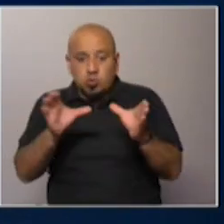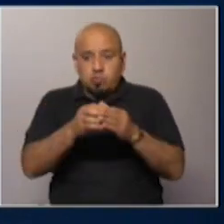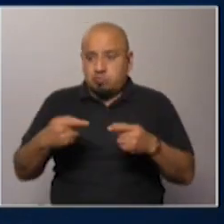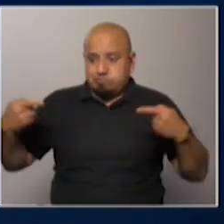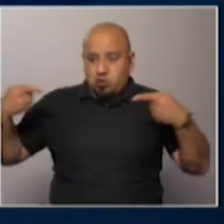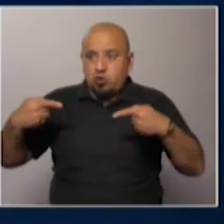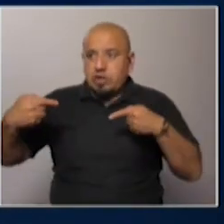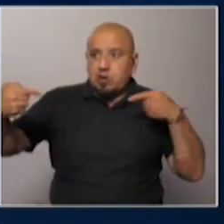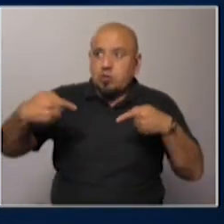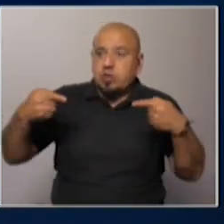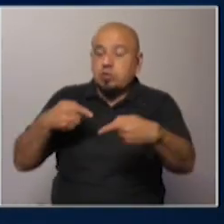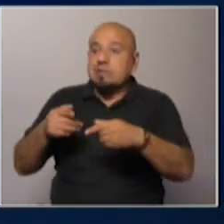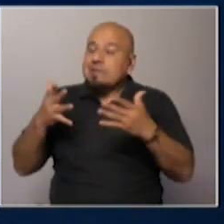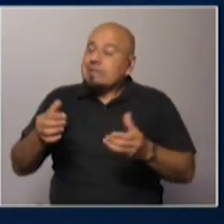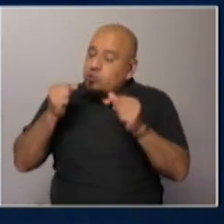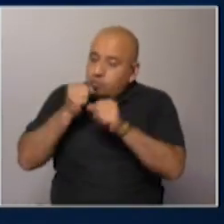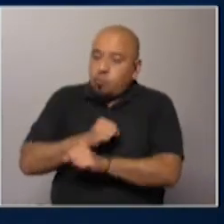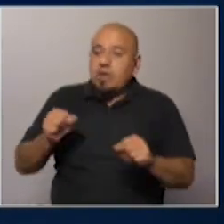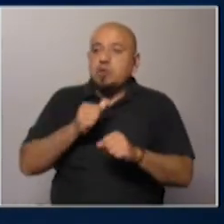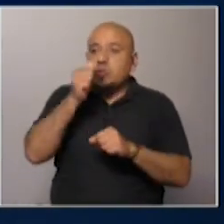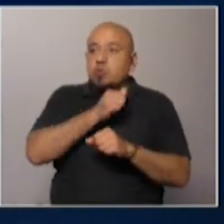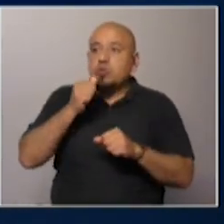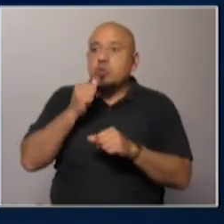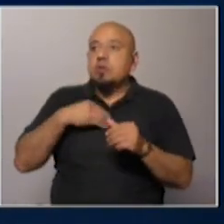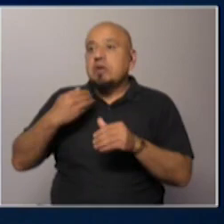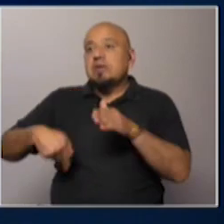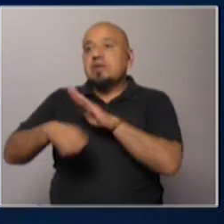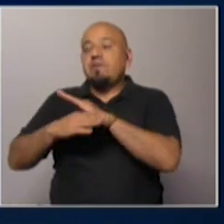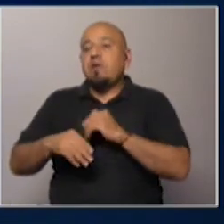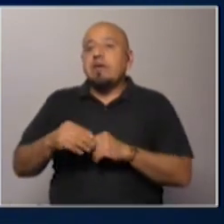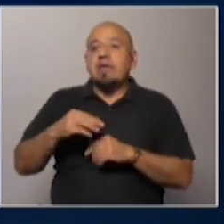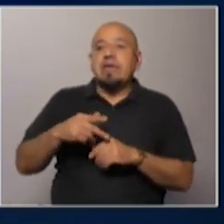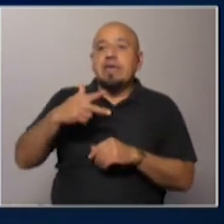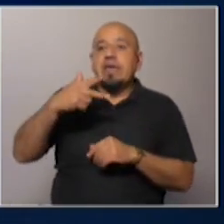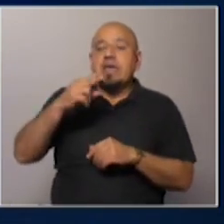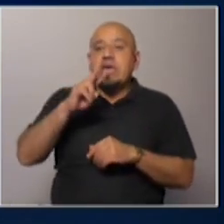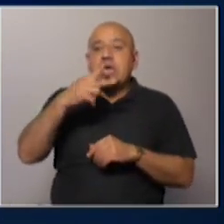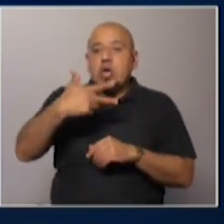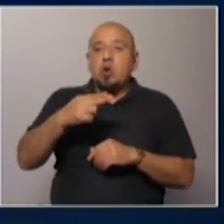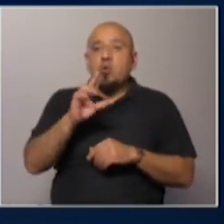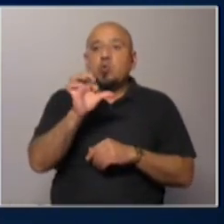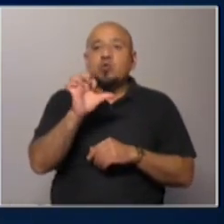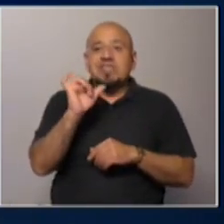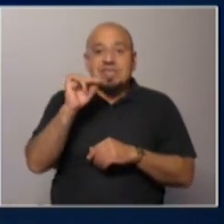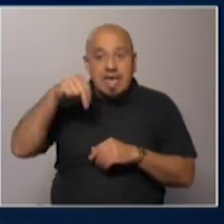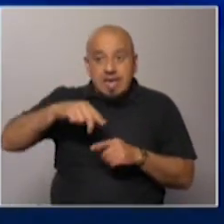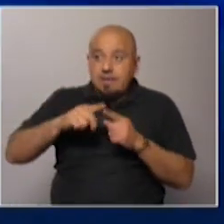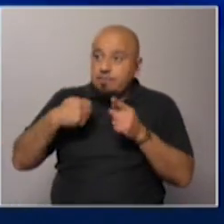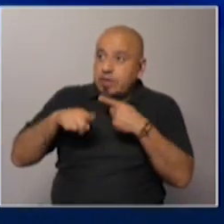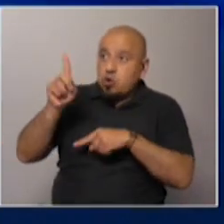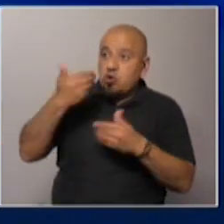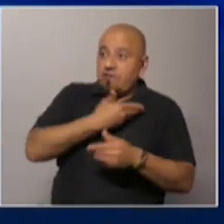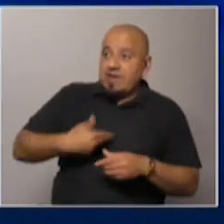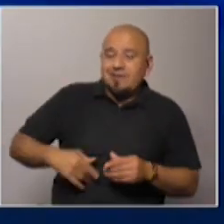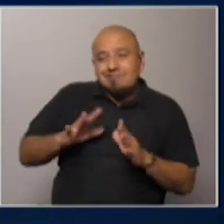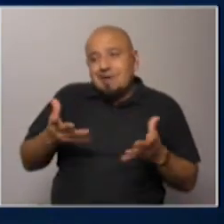no pueden levantar cabeza es decir se deshicieron del tirano de saddam hussein pero tenemos después gobiernos con más menos apoyo popular